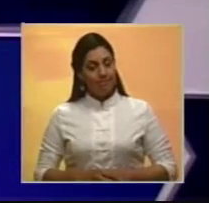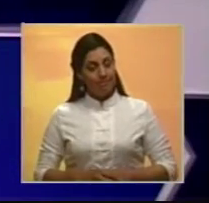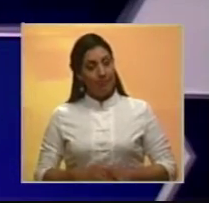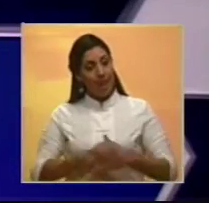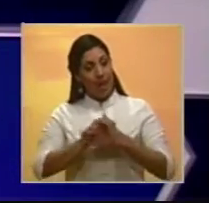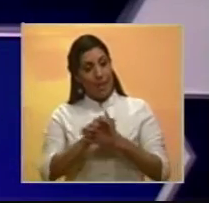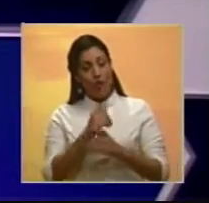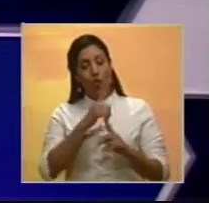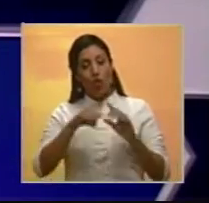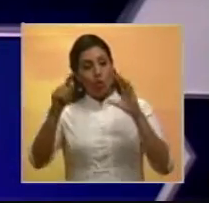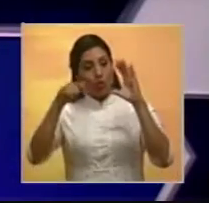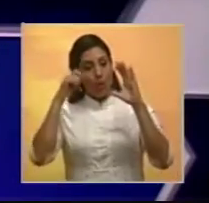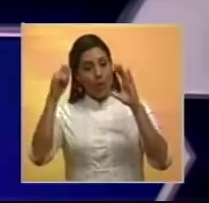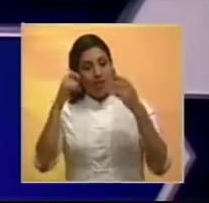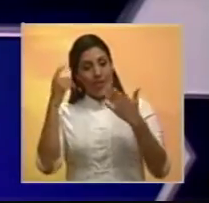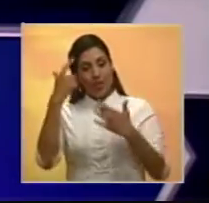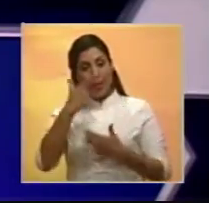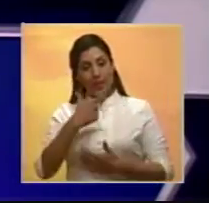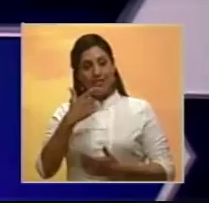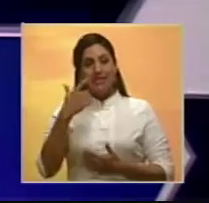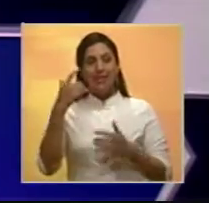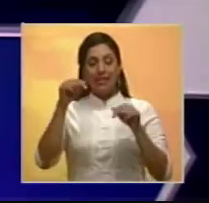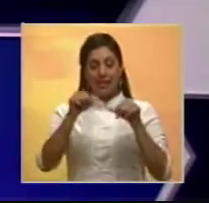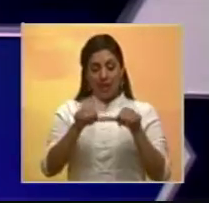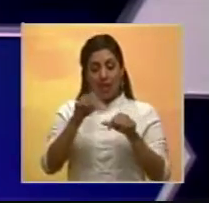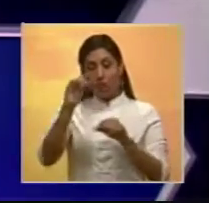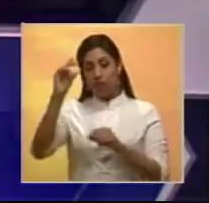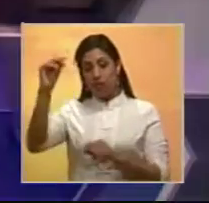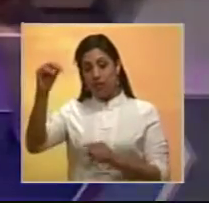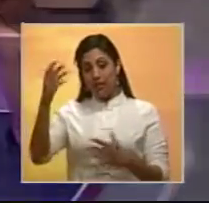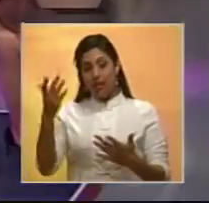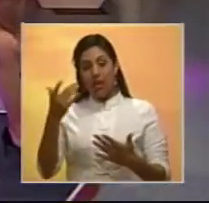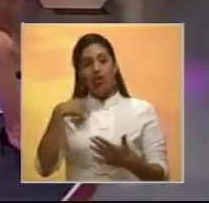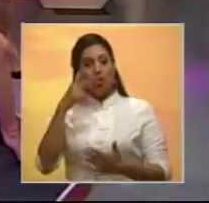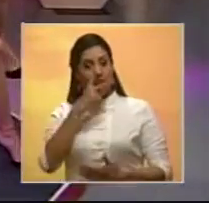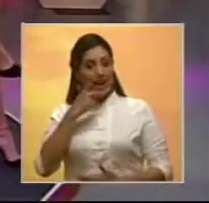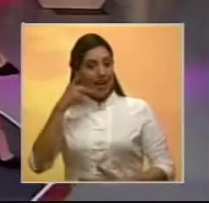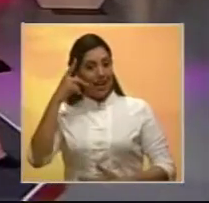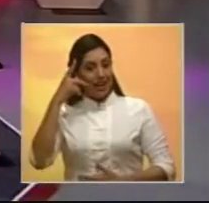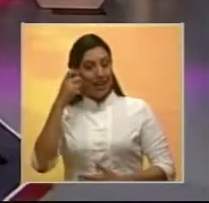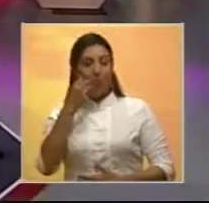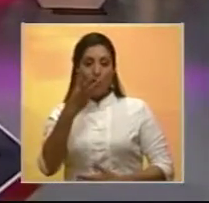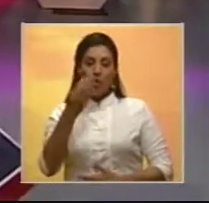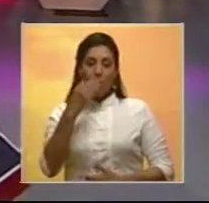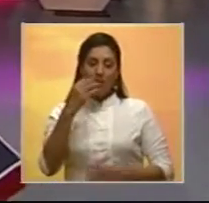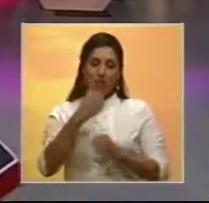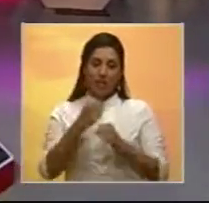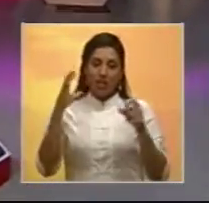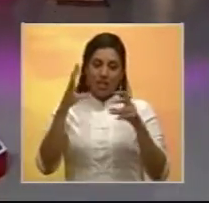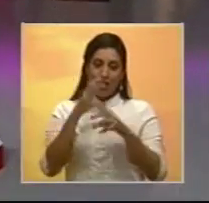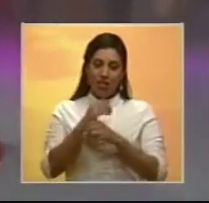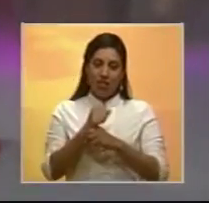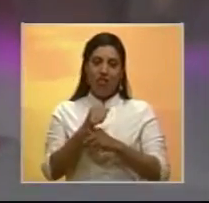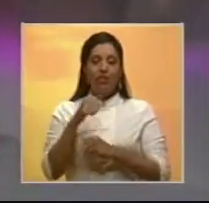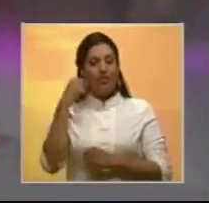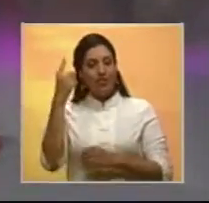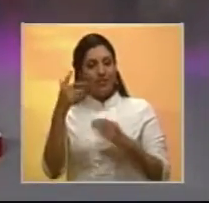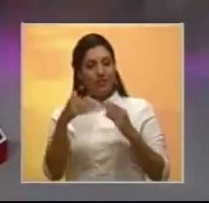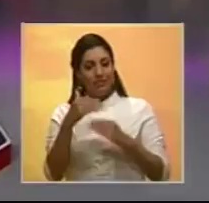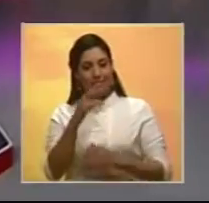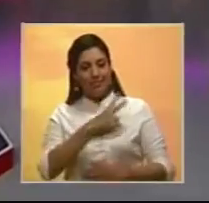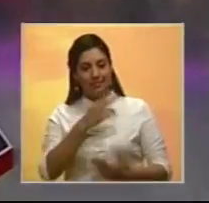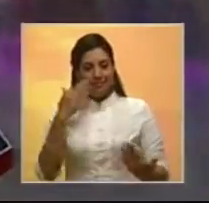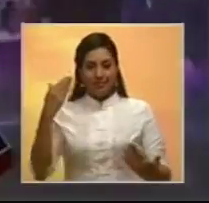Amigos, los dejo con el videoclip del Duque, ¿Te quedas o te vas? Yo soy Carlis Cuadros, les deseo buen apetito y los espero en la próxima emisión de su